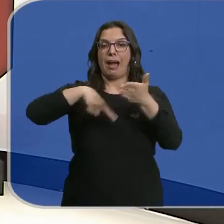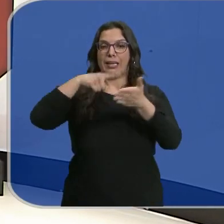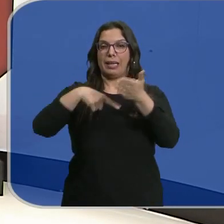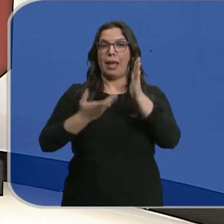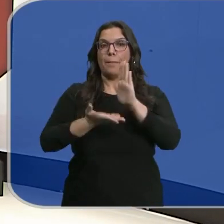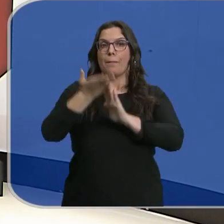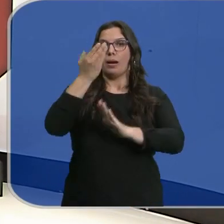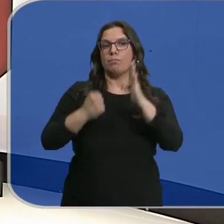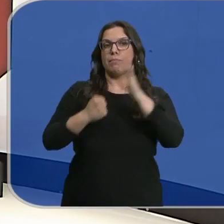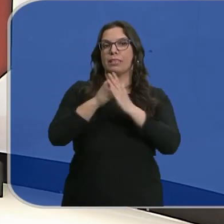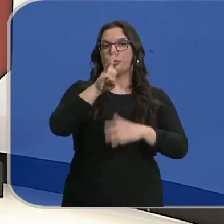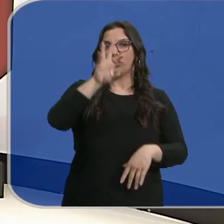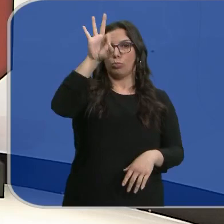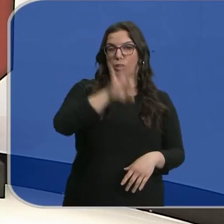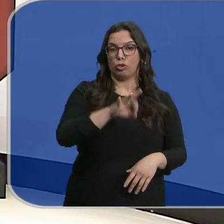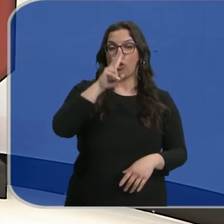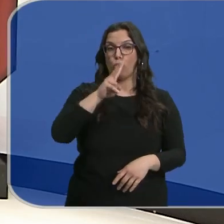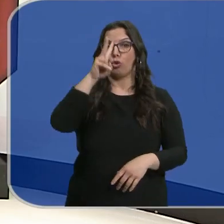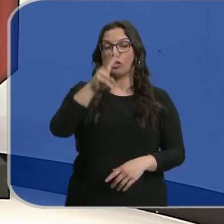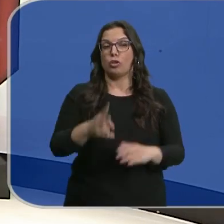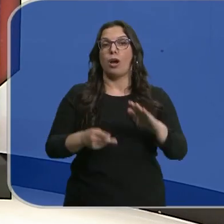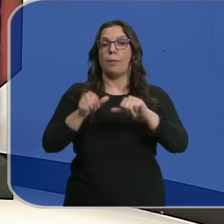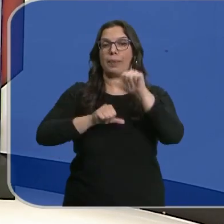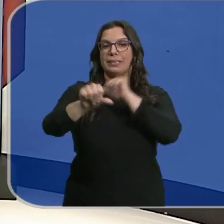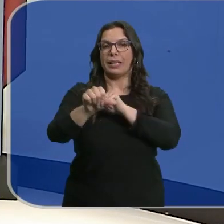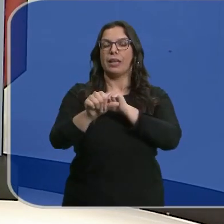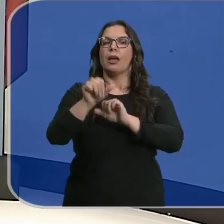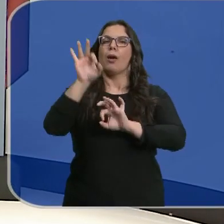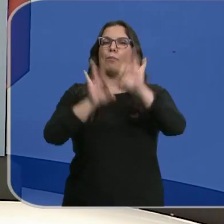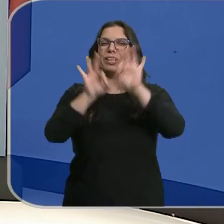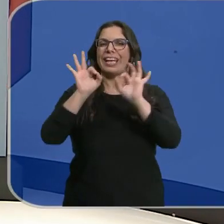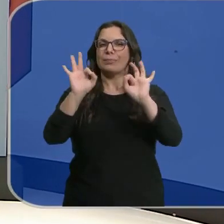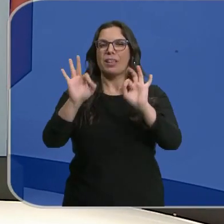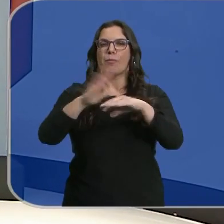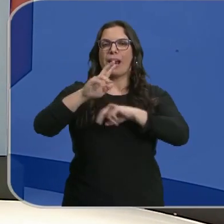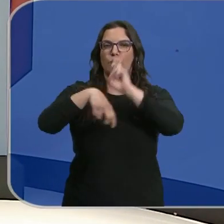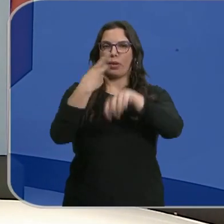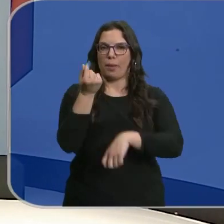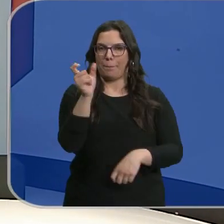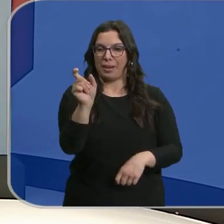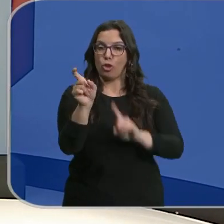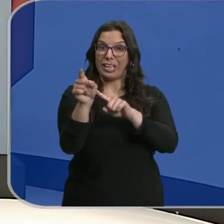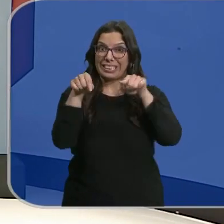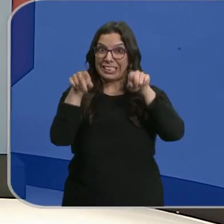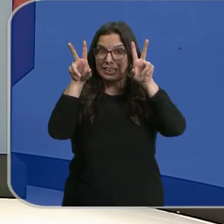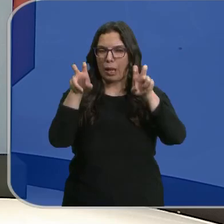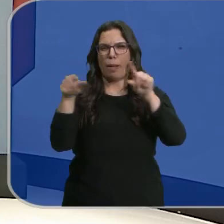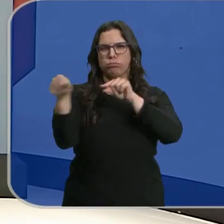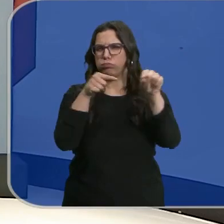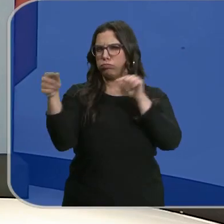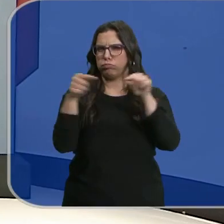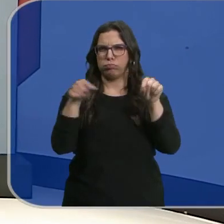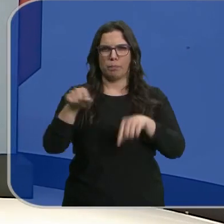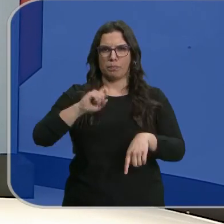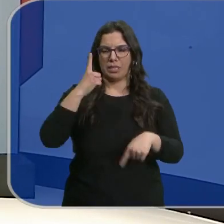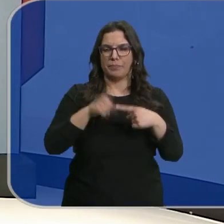y a partir de 2025 se creará un índice específico para actualizar los precios. Ha sido esta la parte más discutida. De la misma